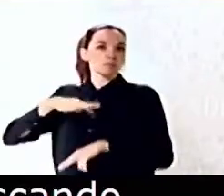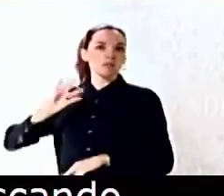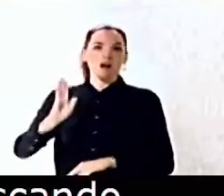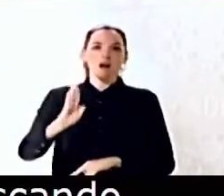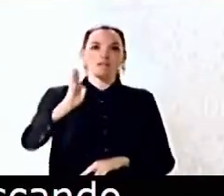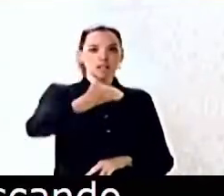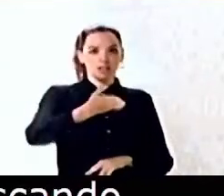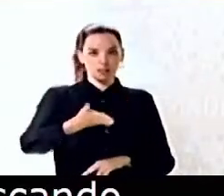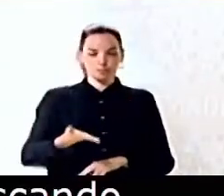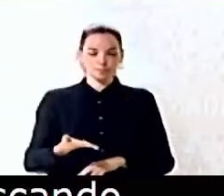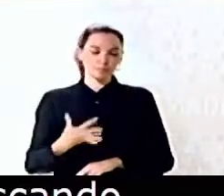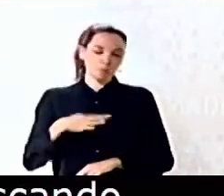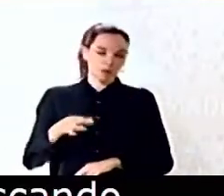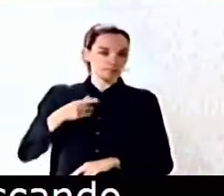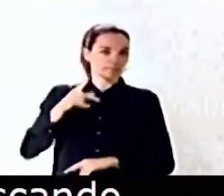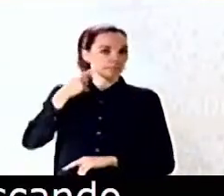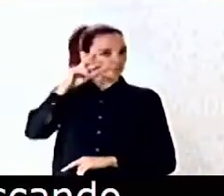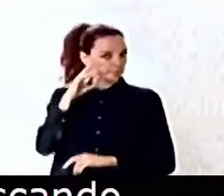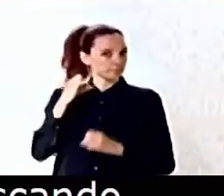todo este tiempo.